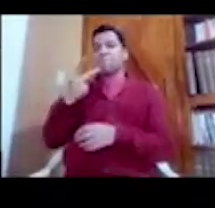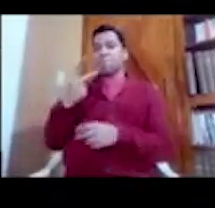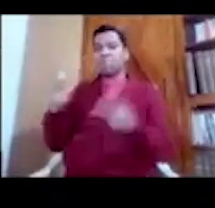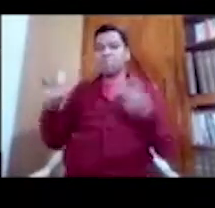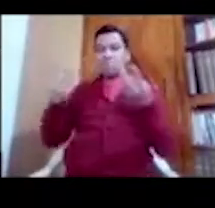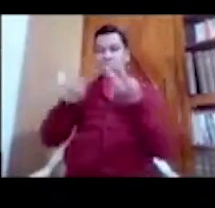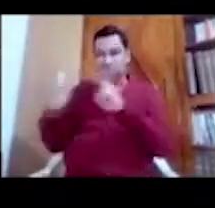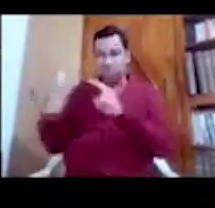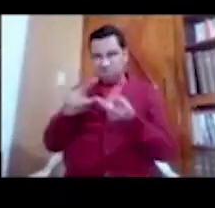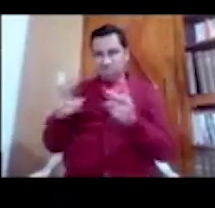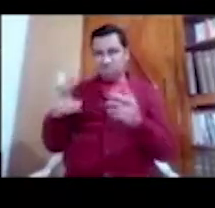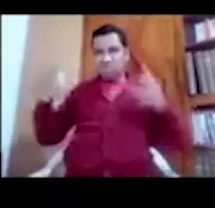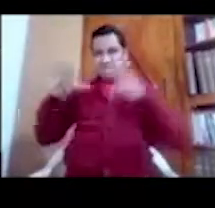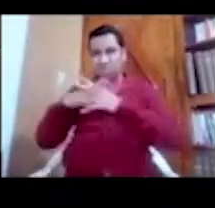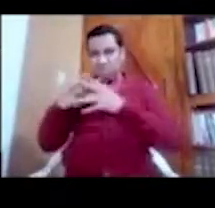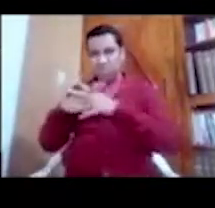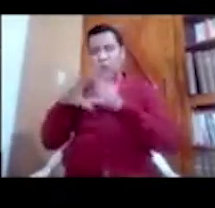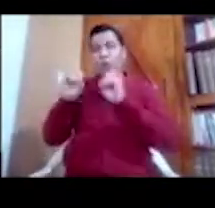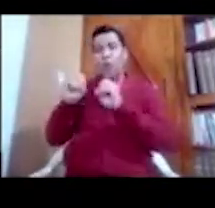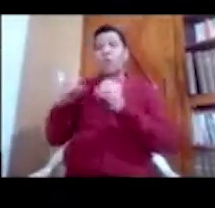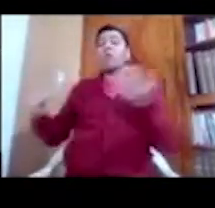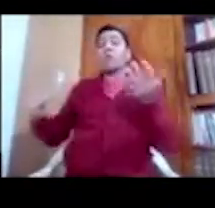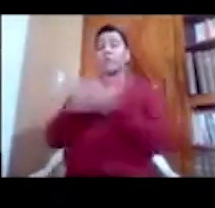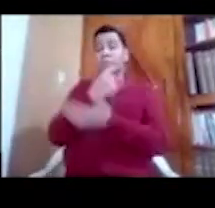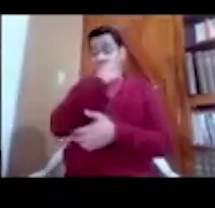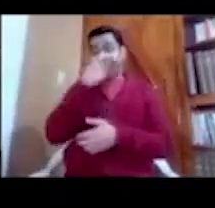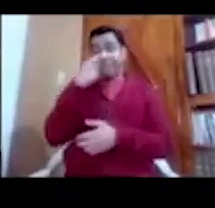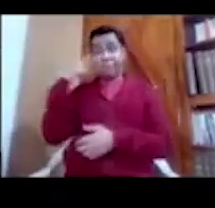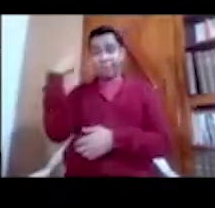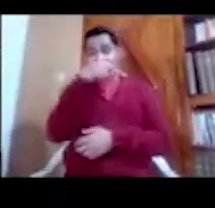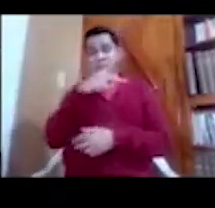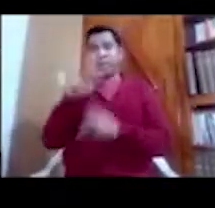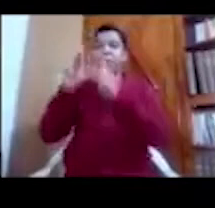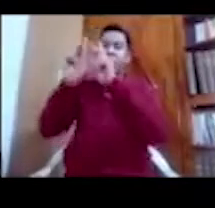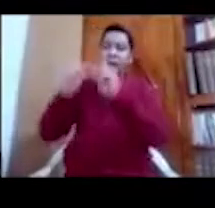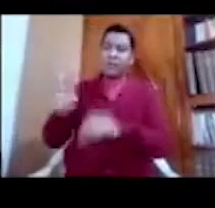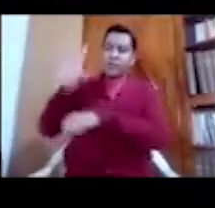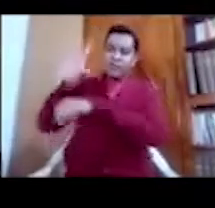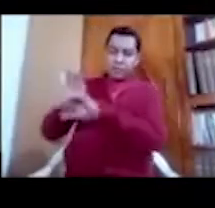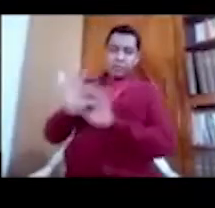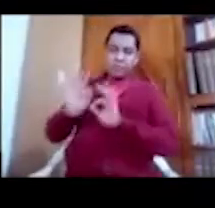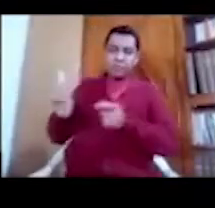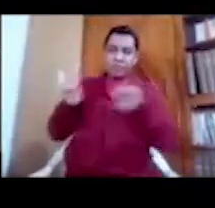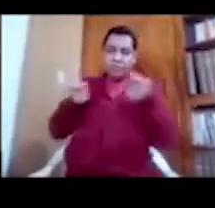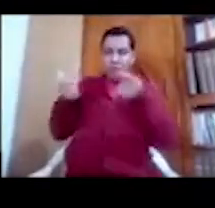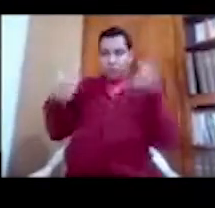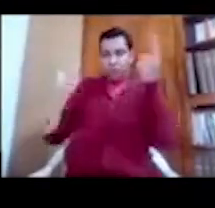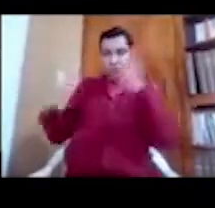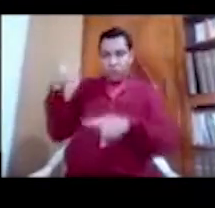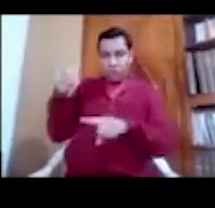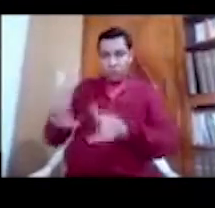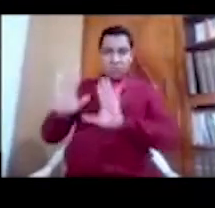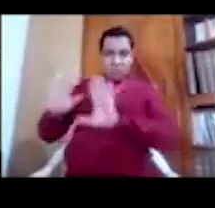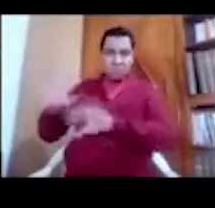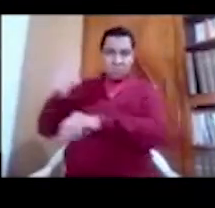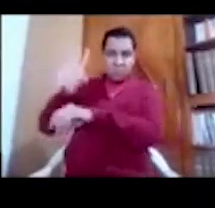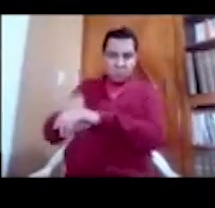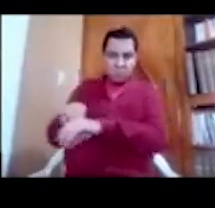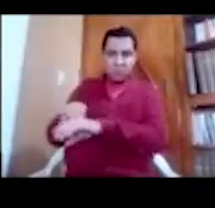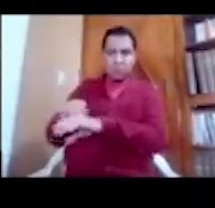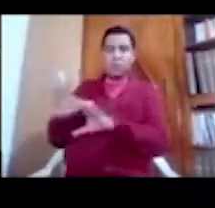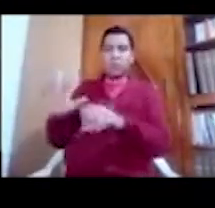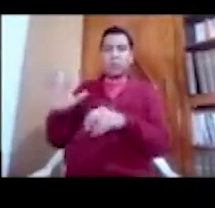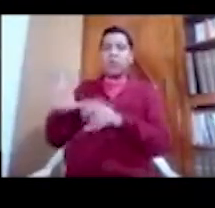el asunto en esa región para mantener controlados a otros que son más peligrosos de evadir el poder